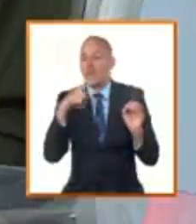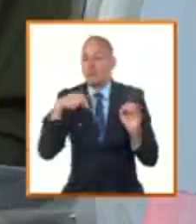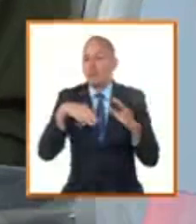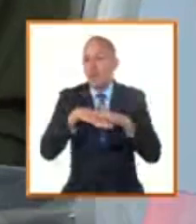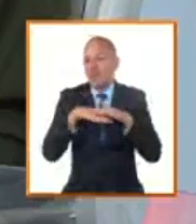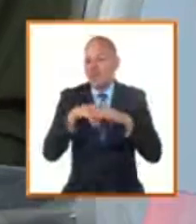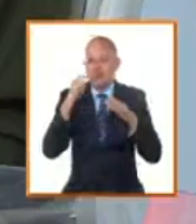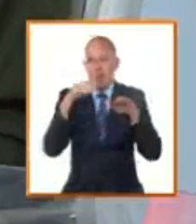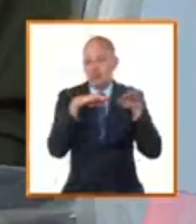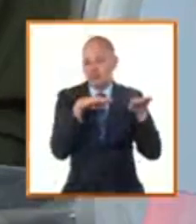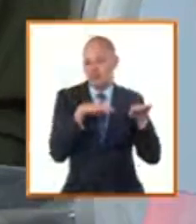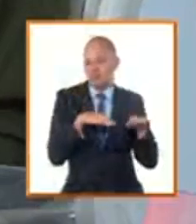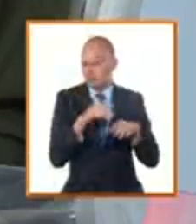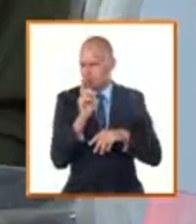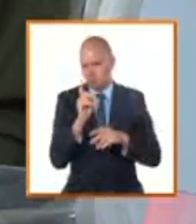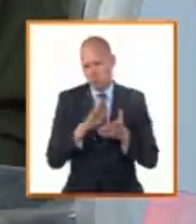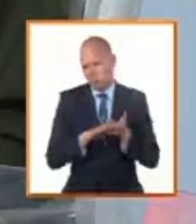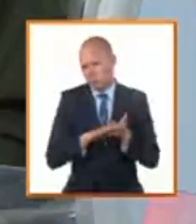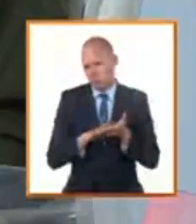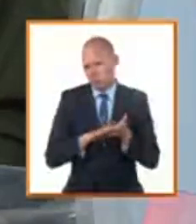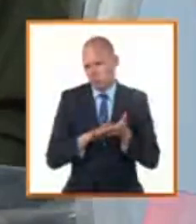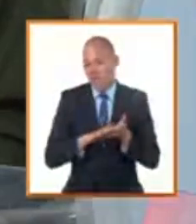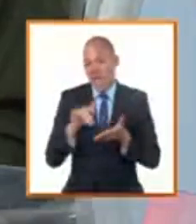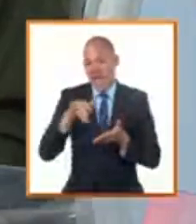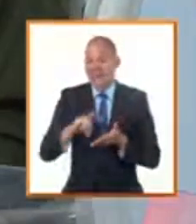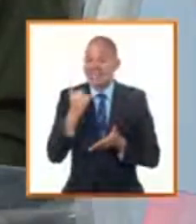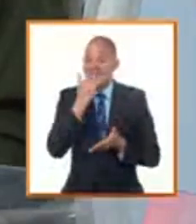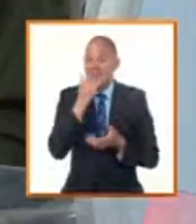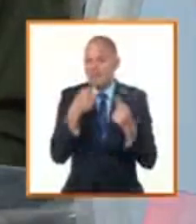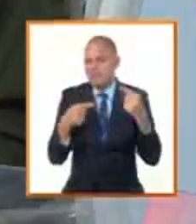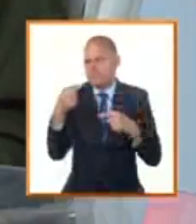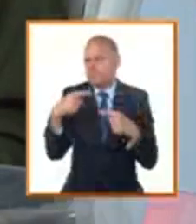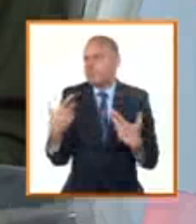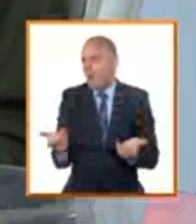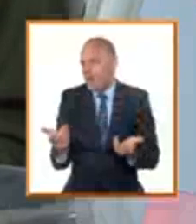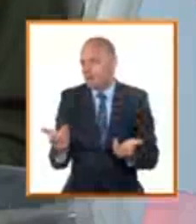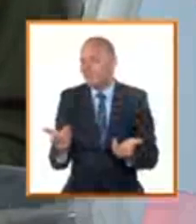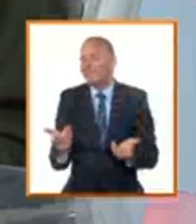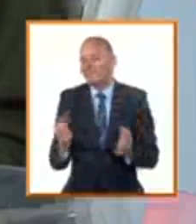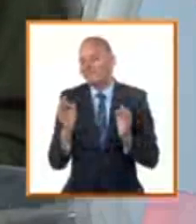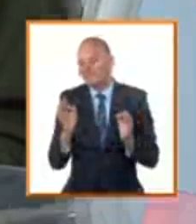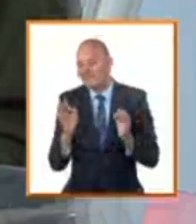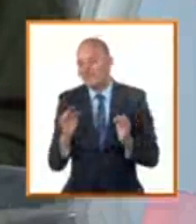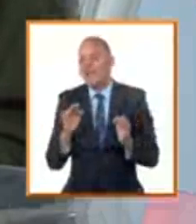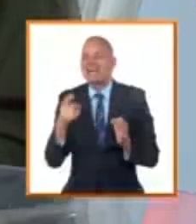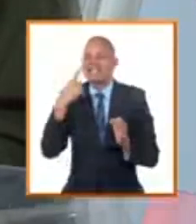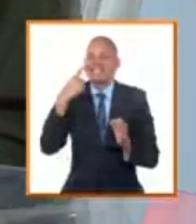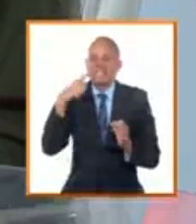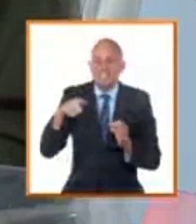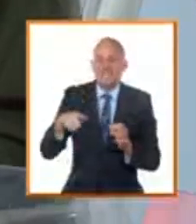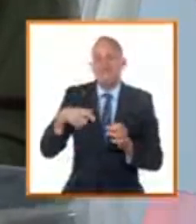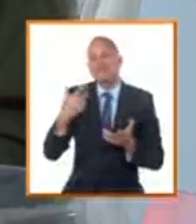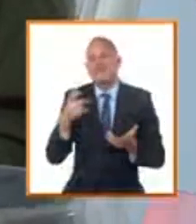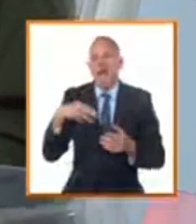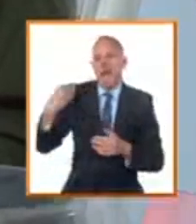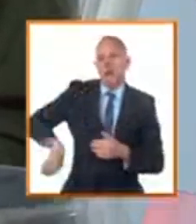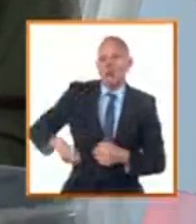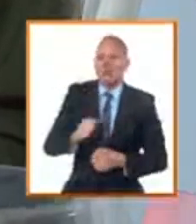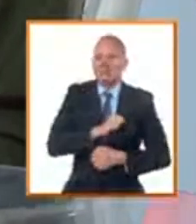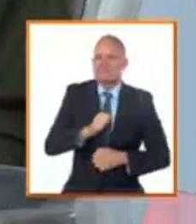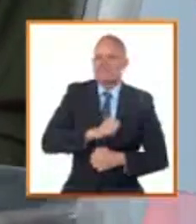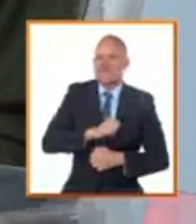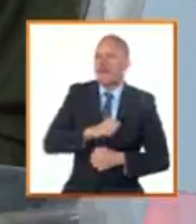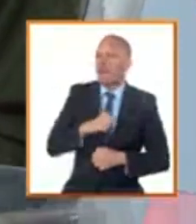sentido, su principal afectación, la principal afectación que recibimos es el impacto del tráfico internacional de droga y en menor